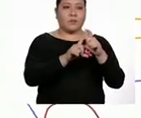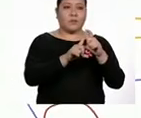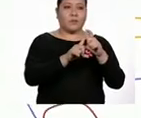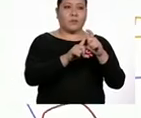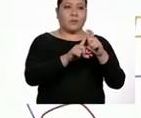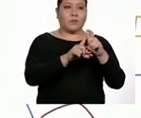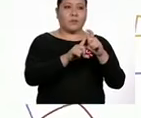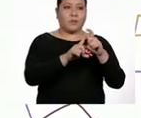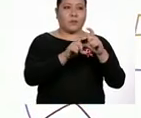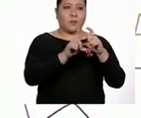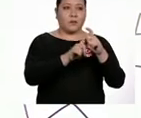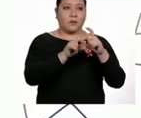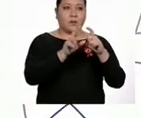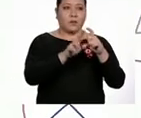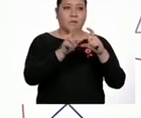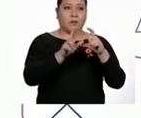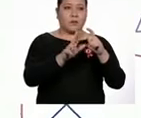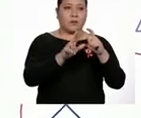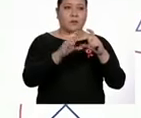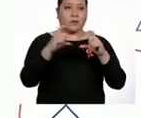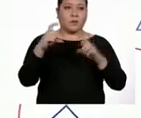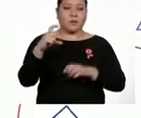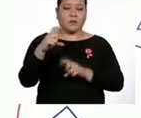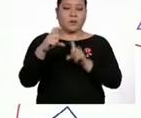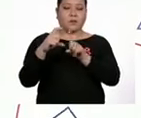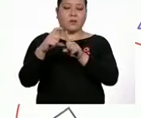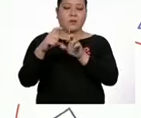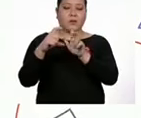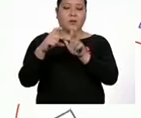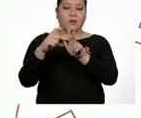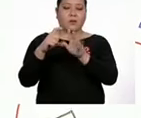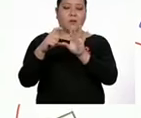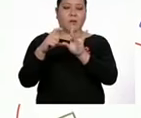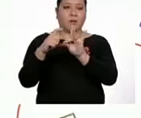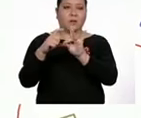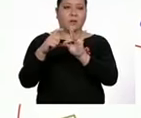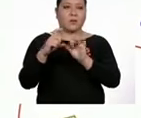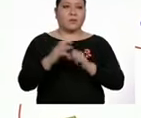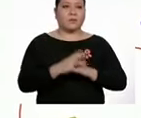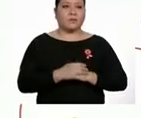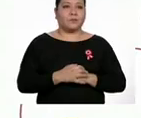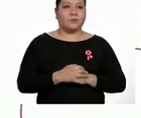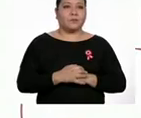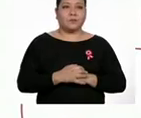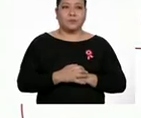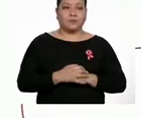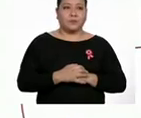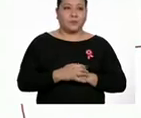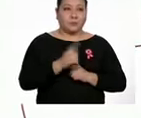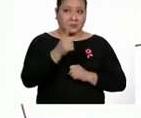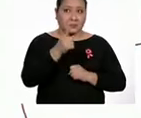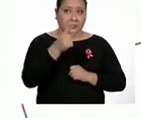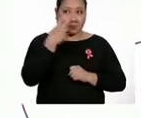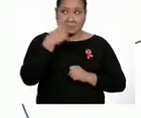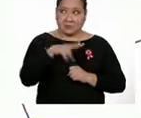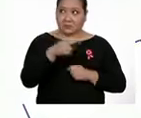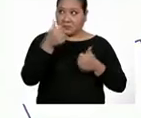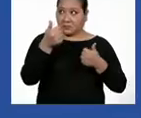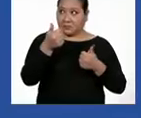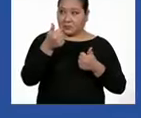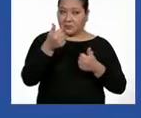cerrado de los extremos 133 y 138. ¿Qué te parece hasta el